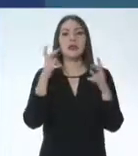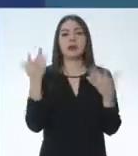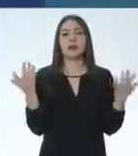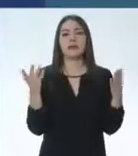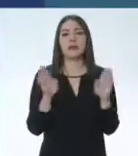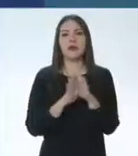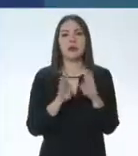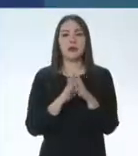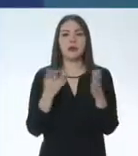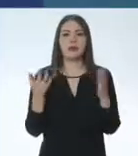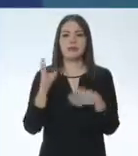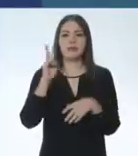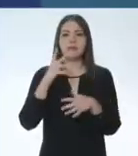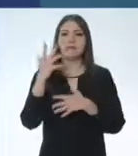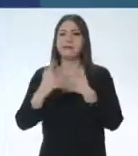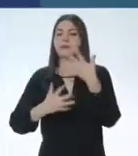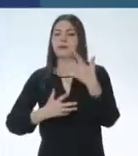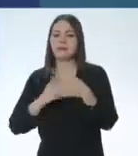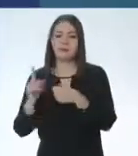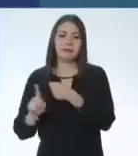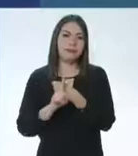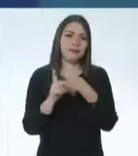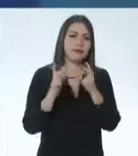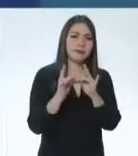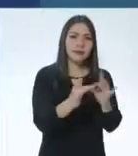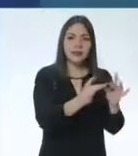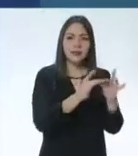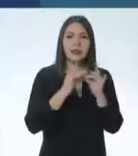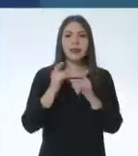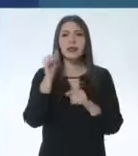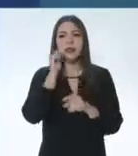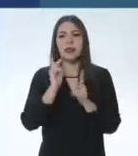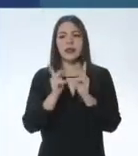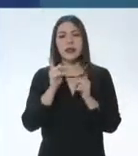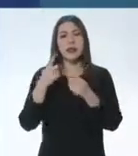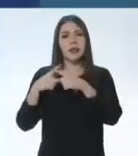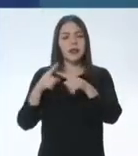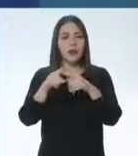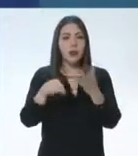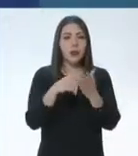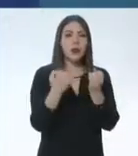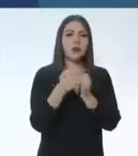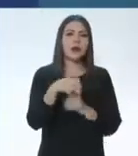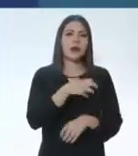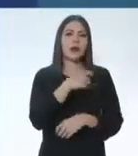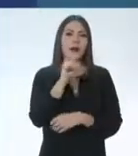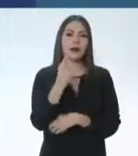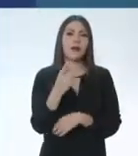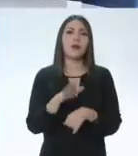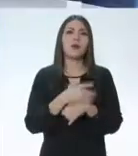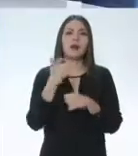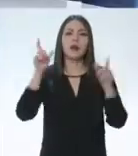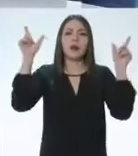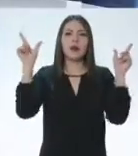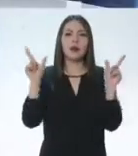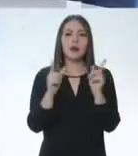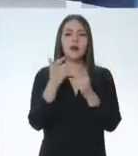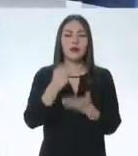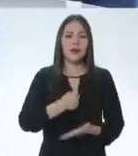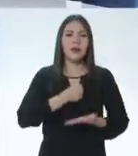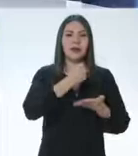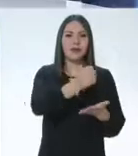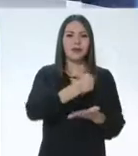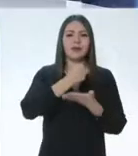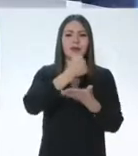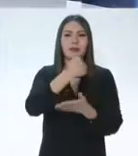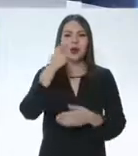estado hablando en este espacio y en otros tantos en Capital 21. Pues sí, con respecto a este recorte en el presupuesto del casi 50% para las estancias